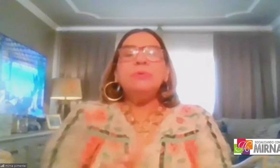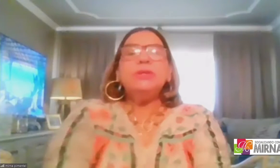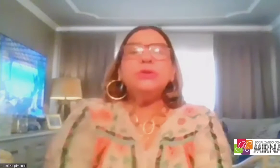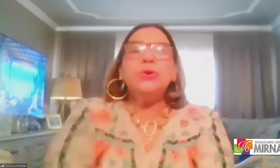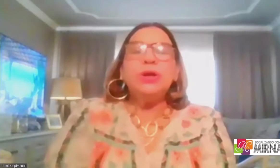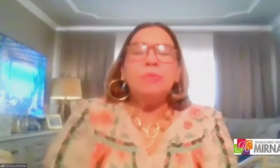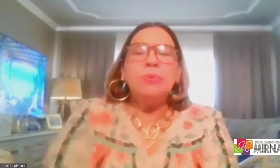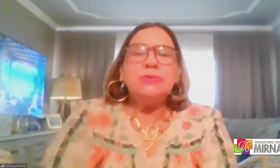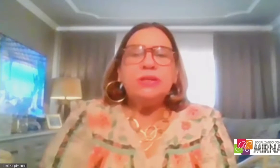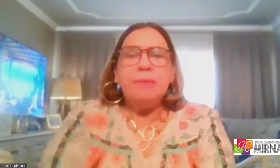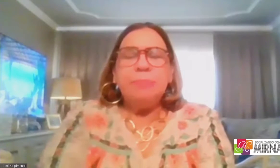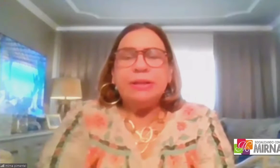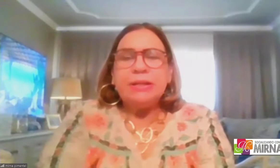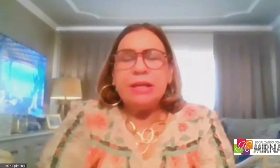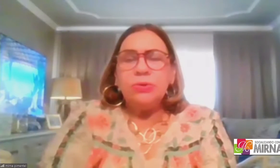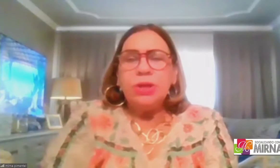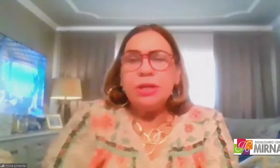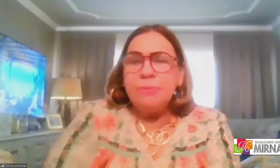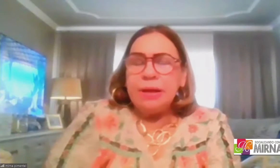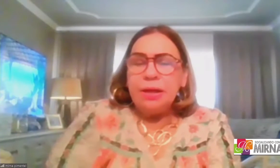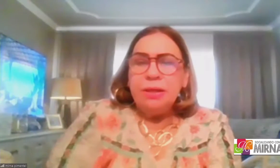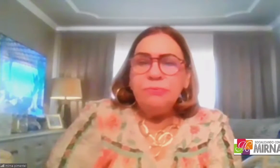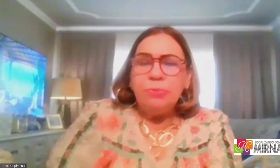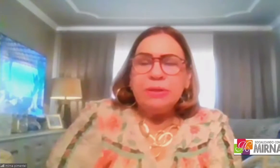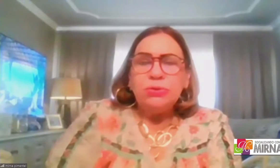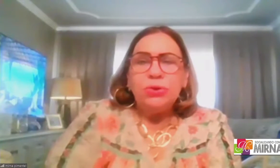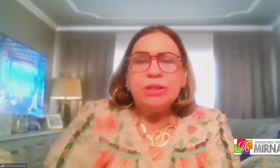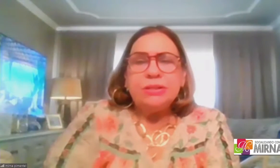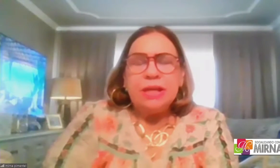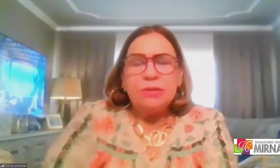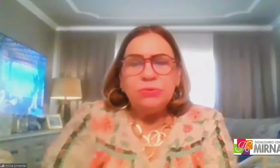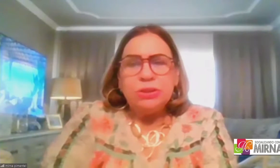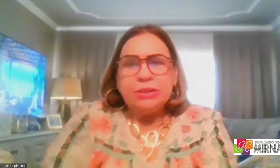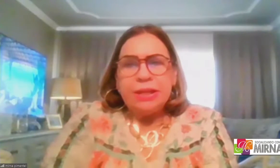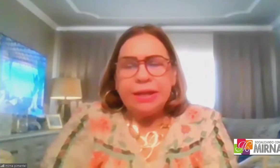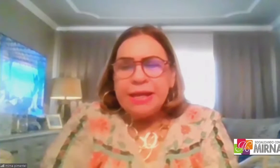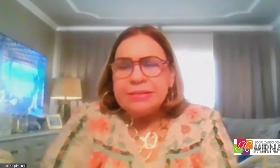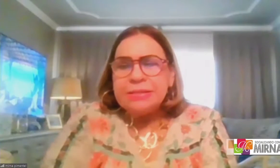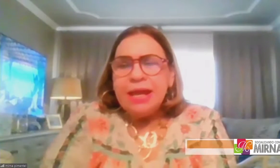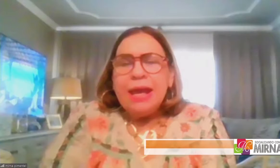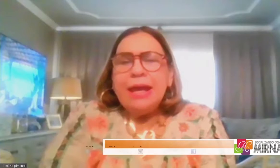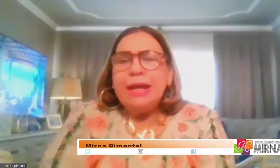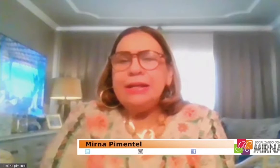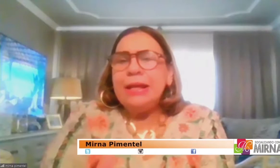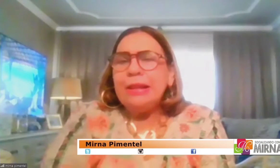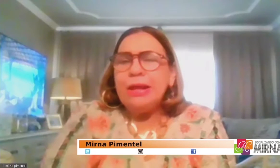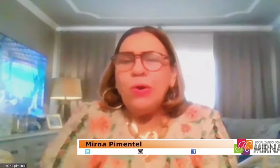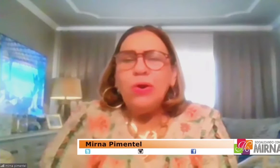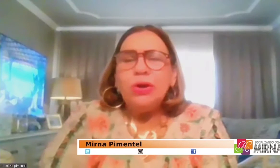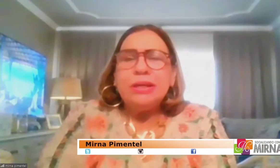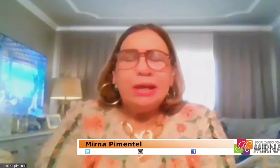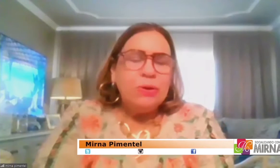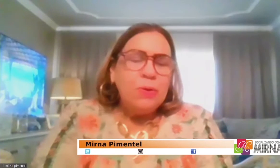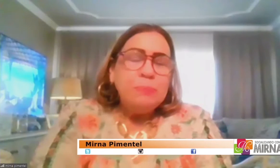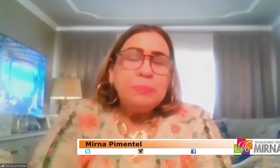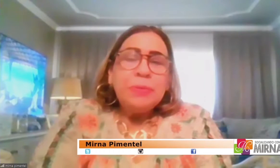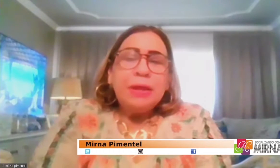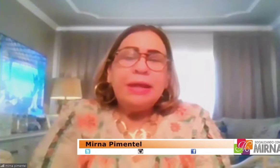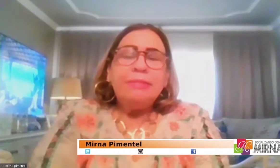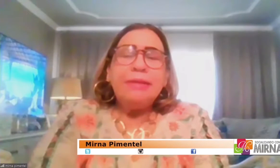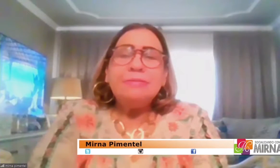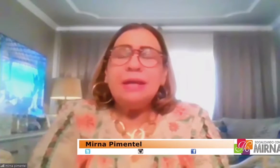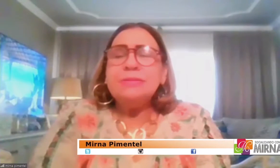Aquí estamos, señores, como siempre, tratando de llevarles informaciones que sea de su interés. En el día de hoy